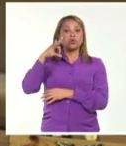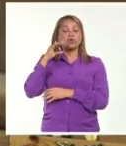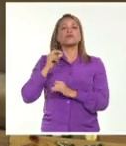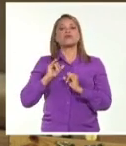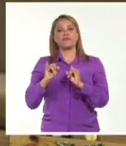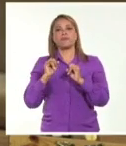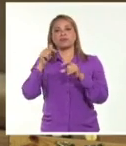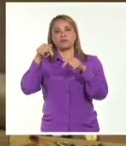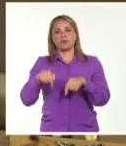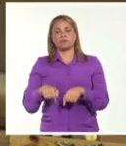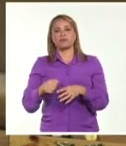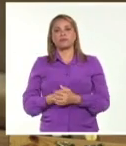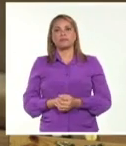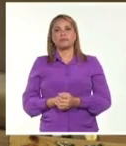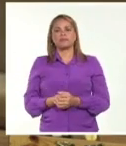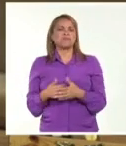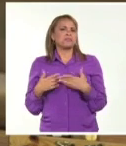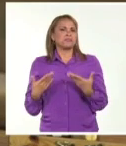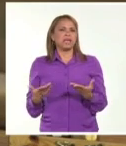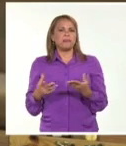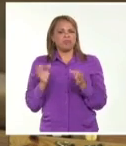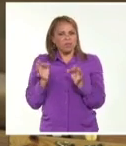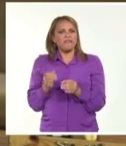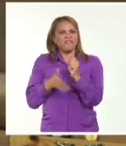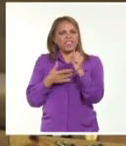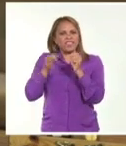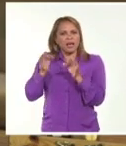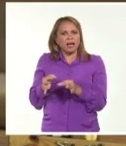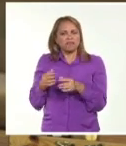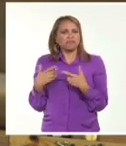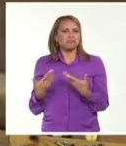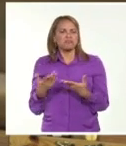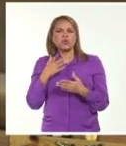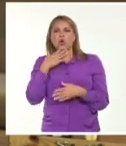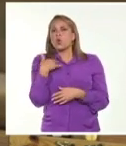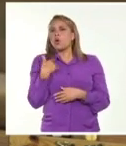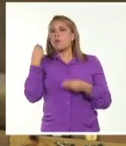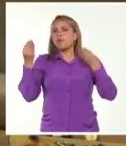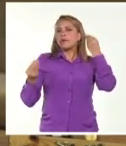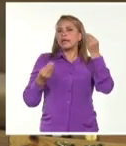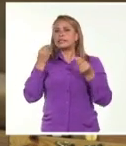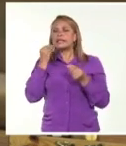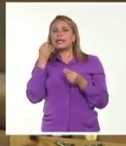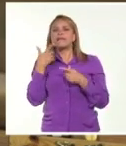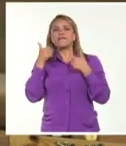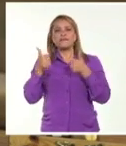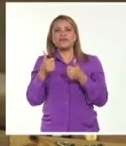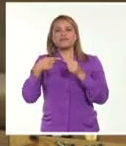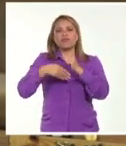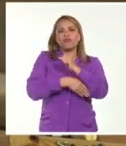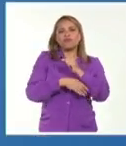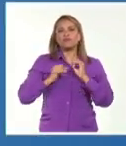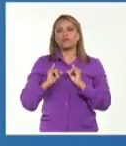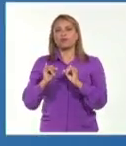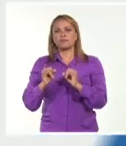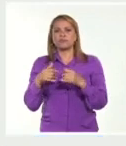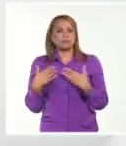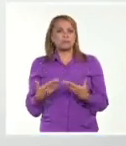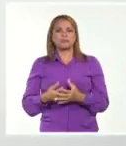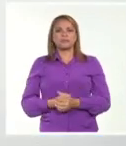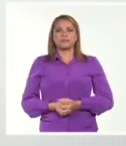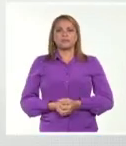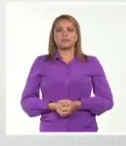días. Pero, ¿qué sucedió en realidad? ¿Cómo hacer un análisis crítico de las informaciones que consumimos a diario?